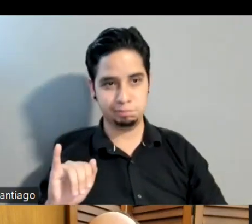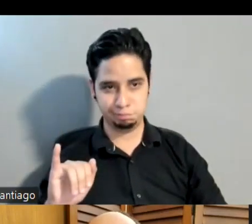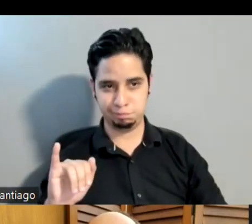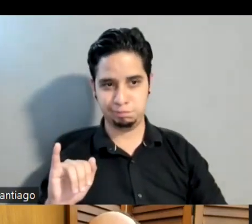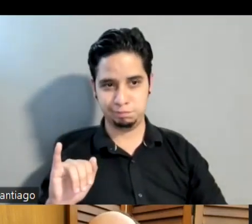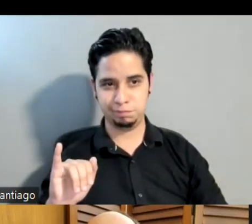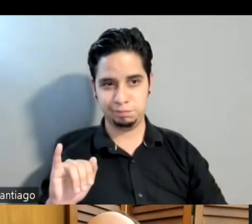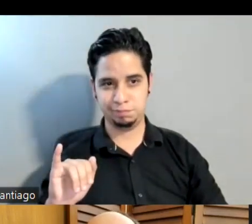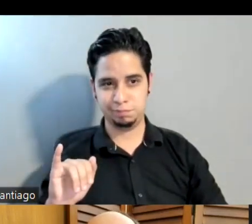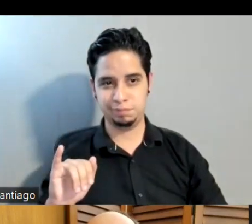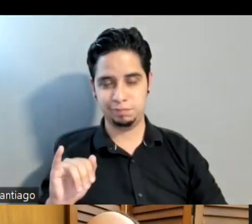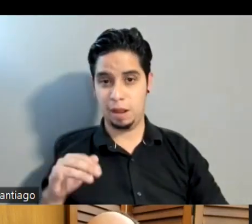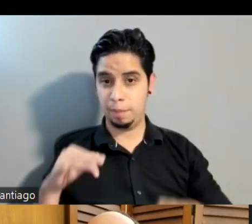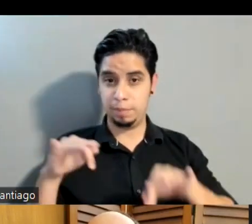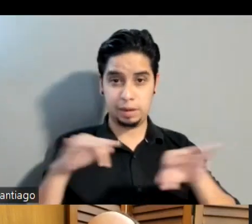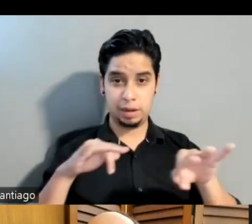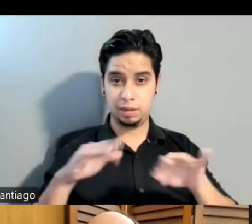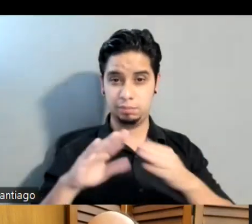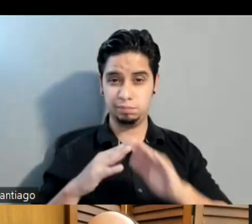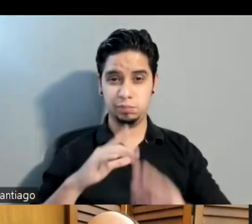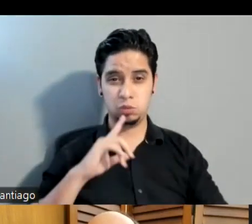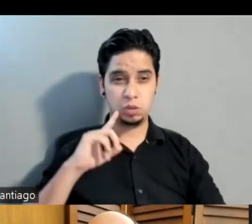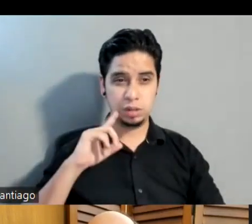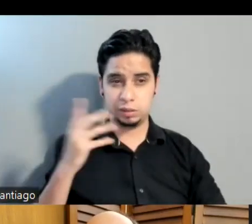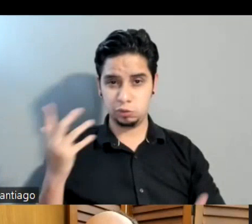Y para explicarle a la comunidad sorda, esto es